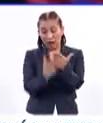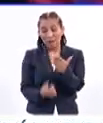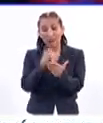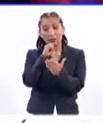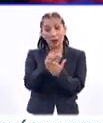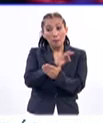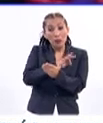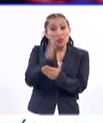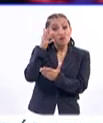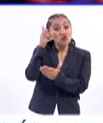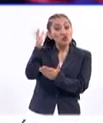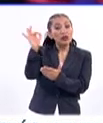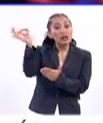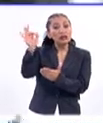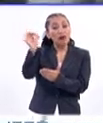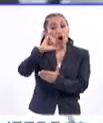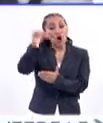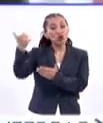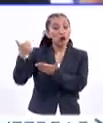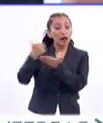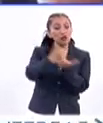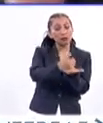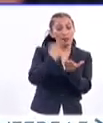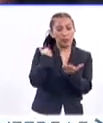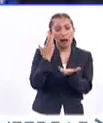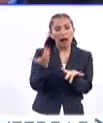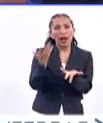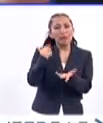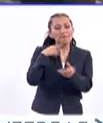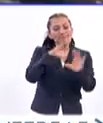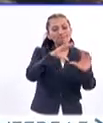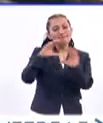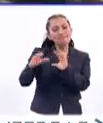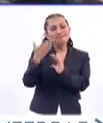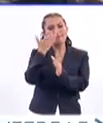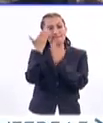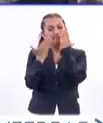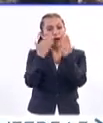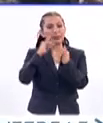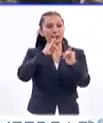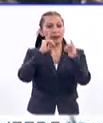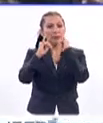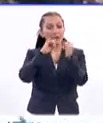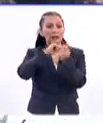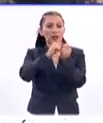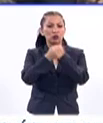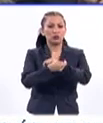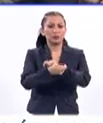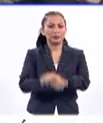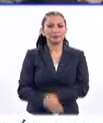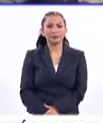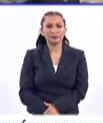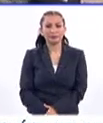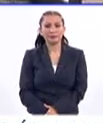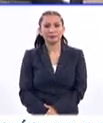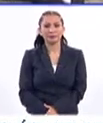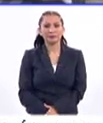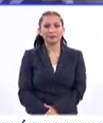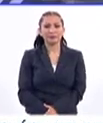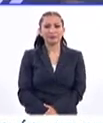abierto también la posibilidad de otras colaboraciones en favor de la preparación académica de intérpretes y traductores.